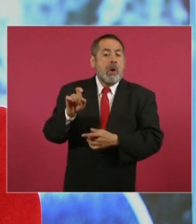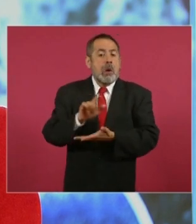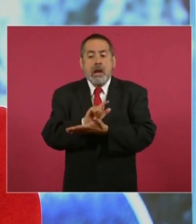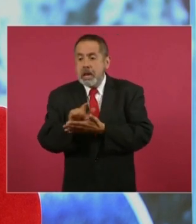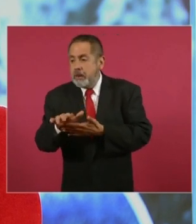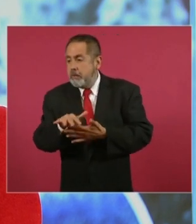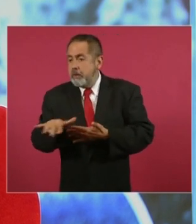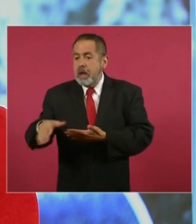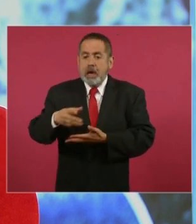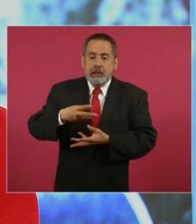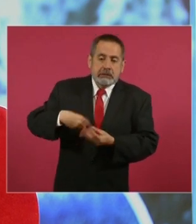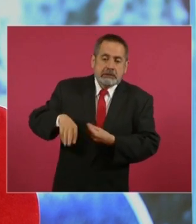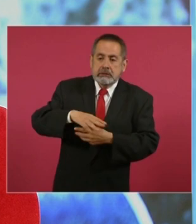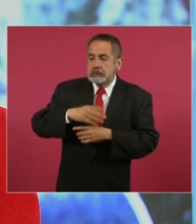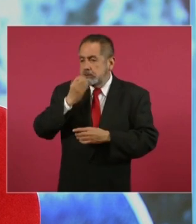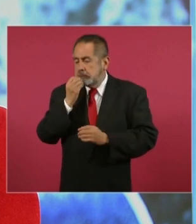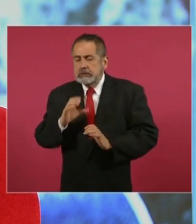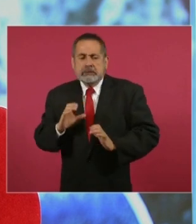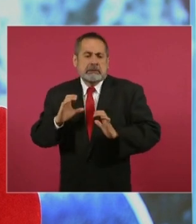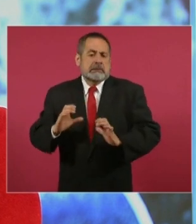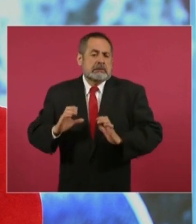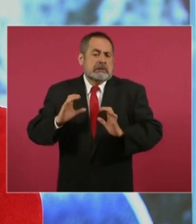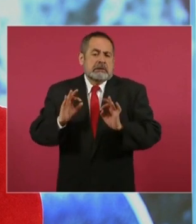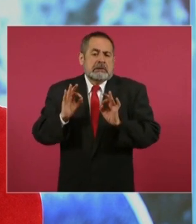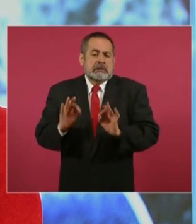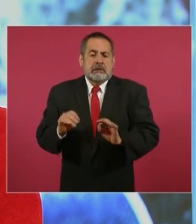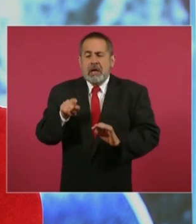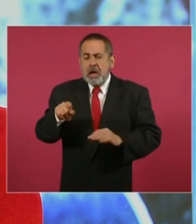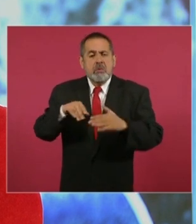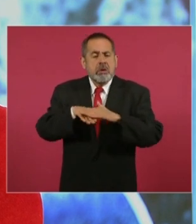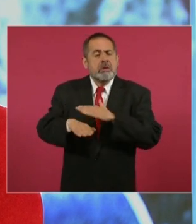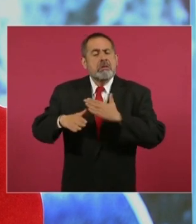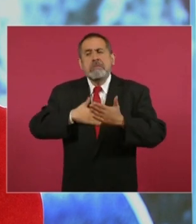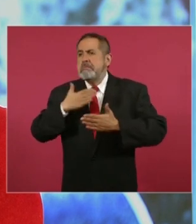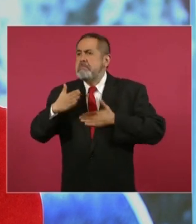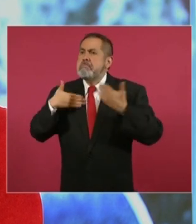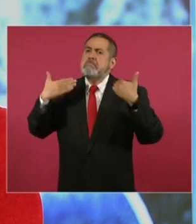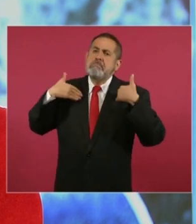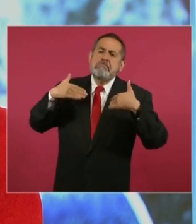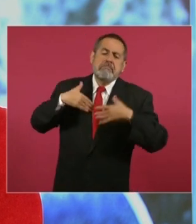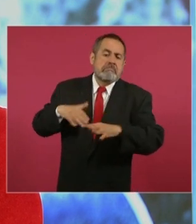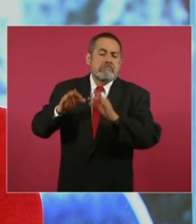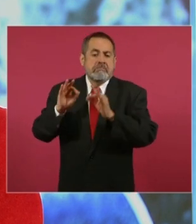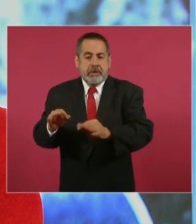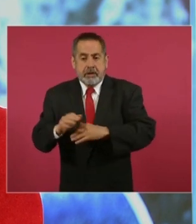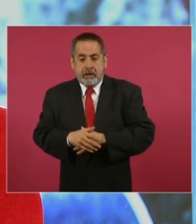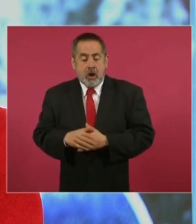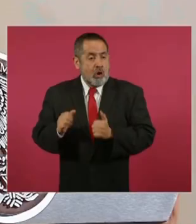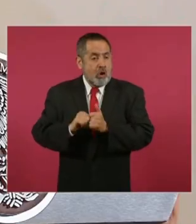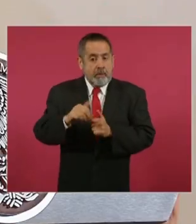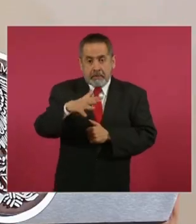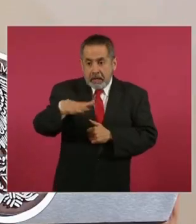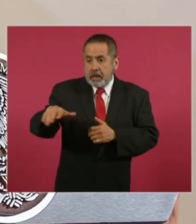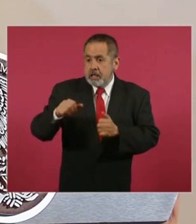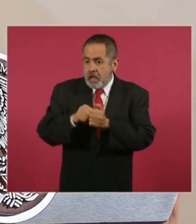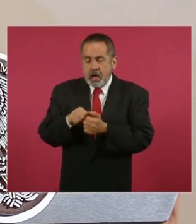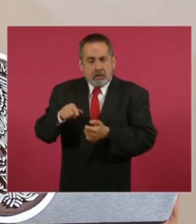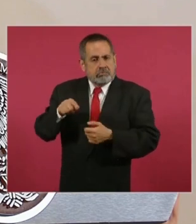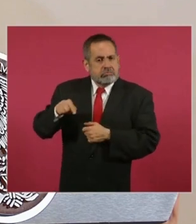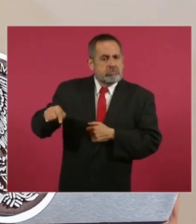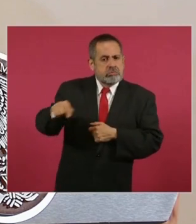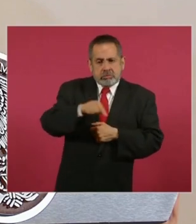seguridad alimentaria y los espacios para la recreación. Como las playas públicas generan ingresos